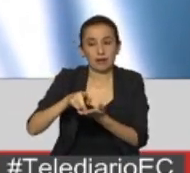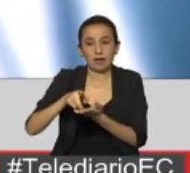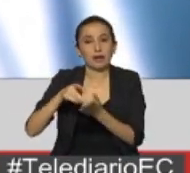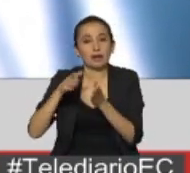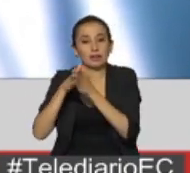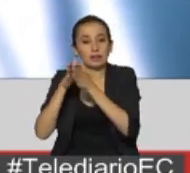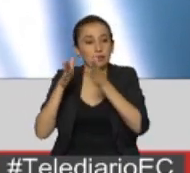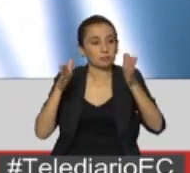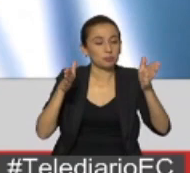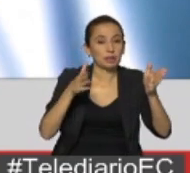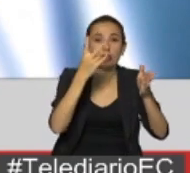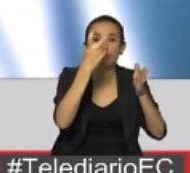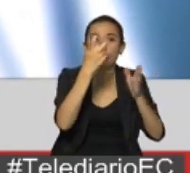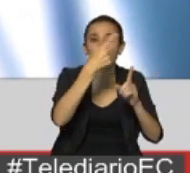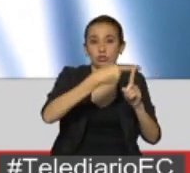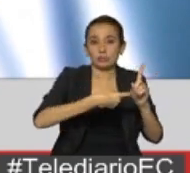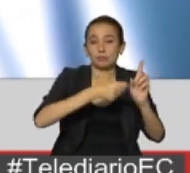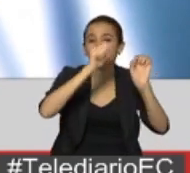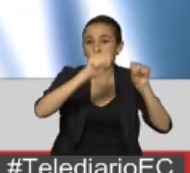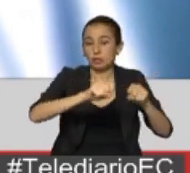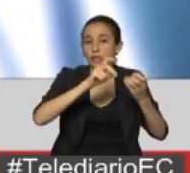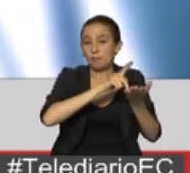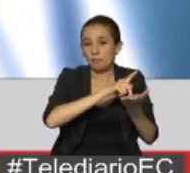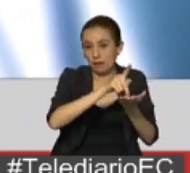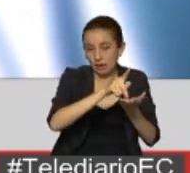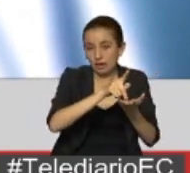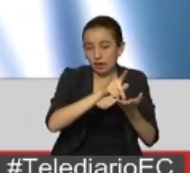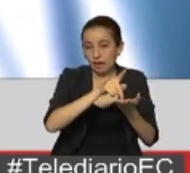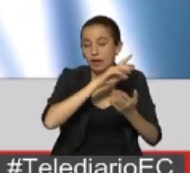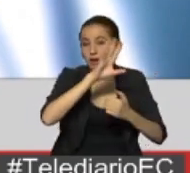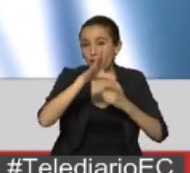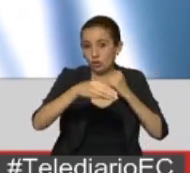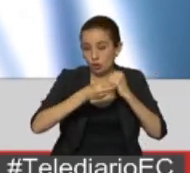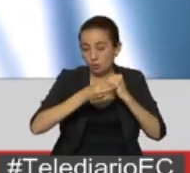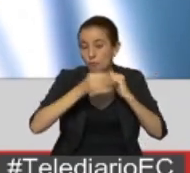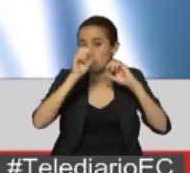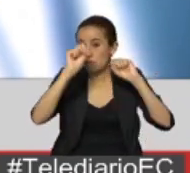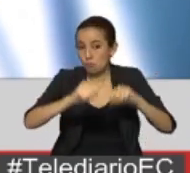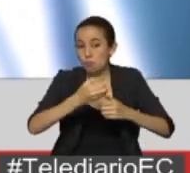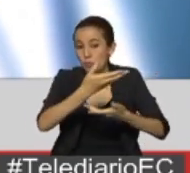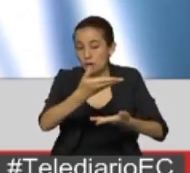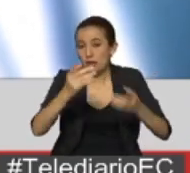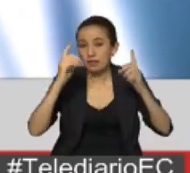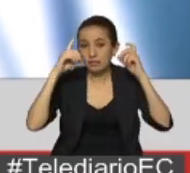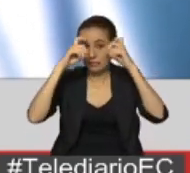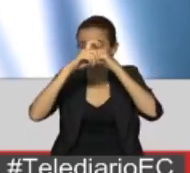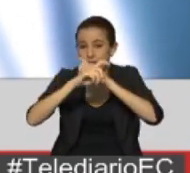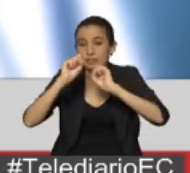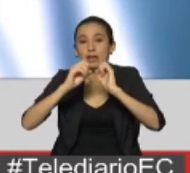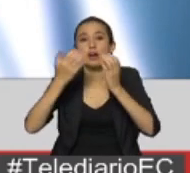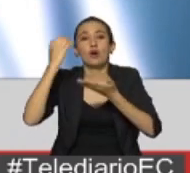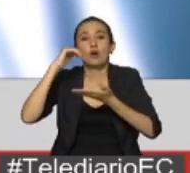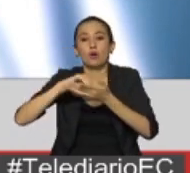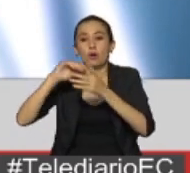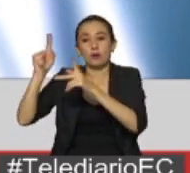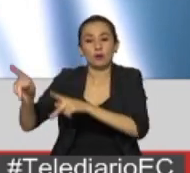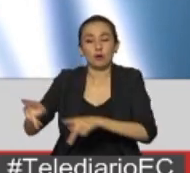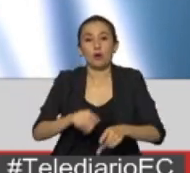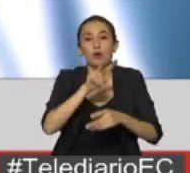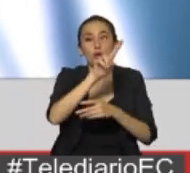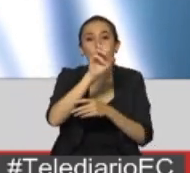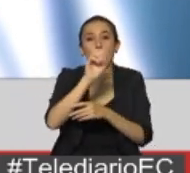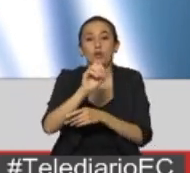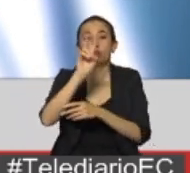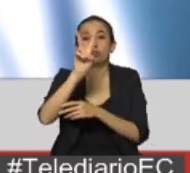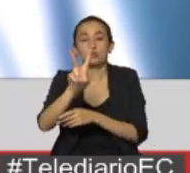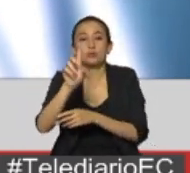debería considerar tener un pago de una cuota adicional. Si eso le complica, lo podemos planificar desde el año 2021 para